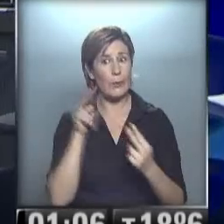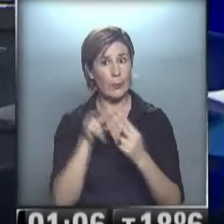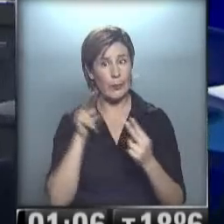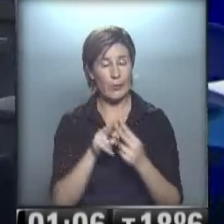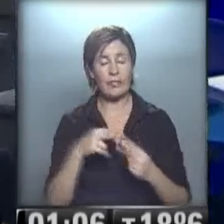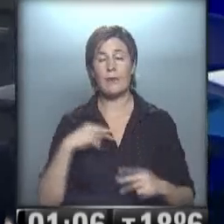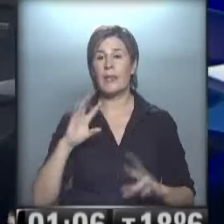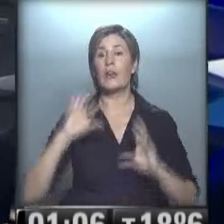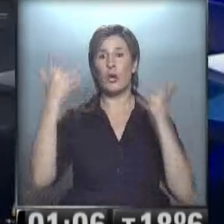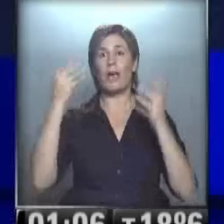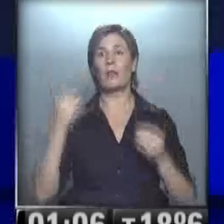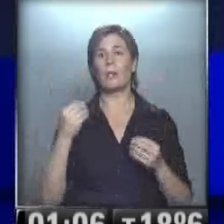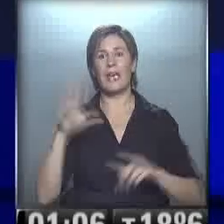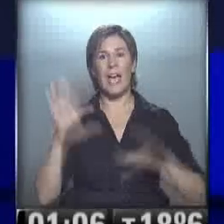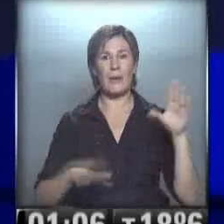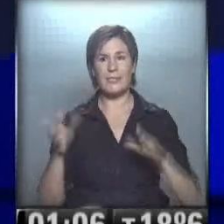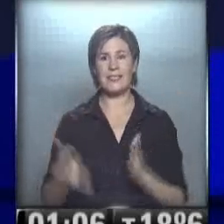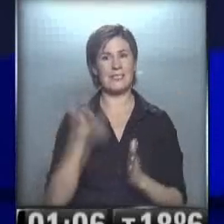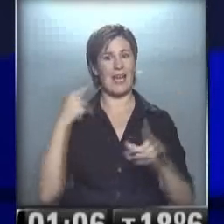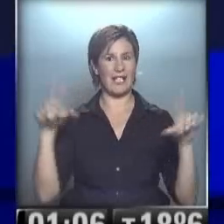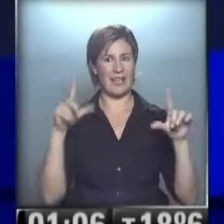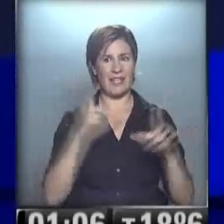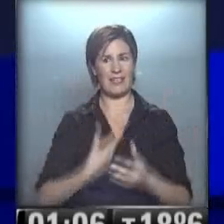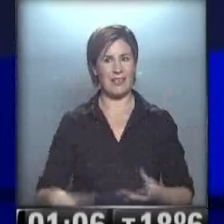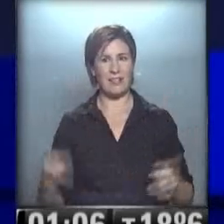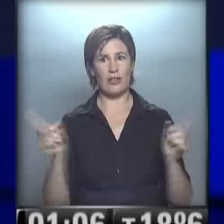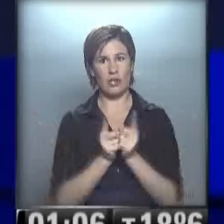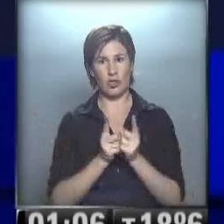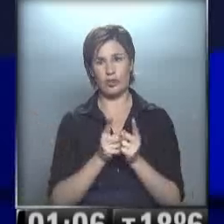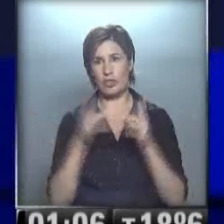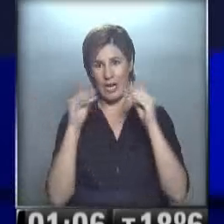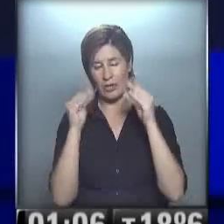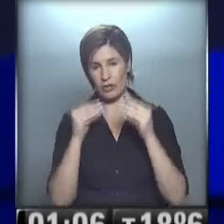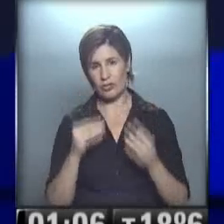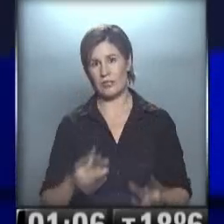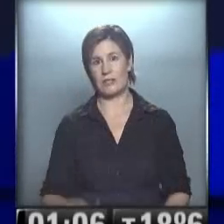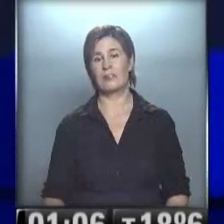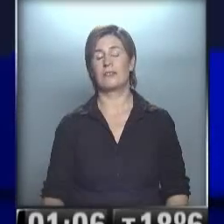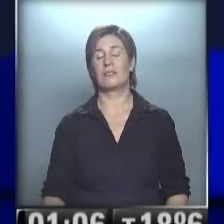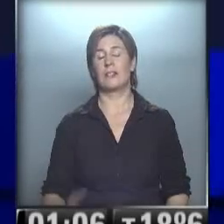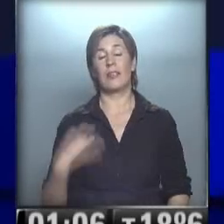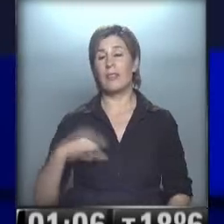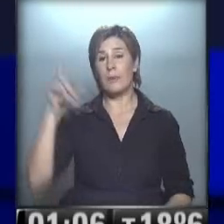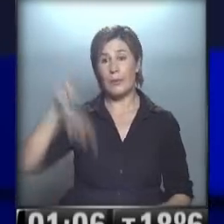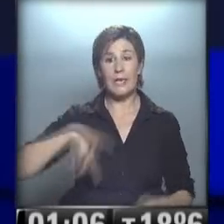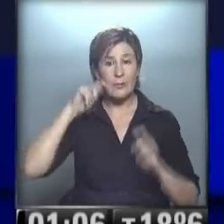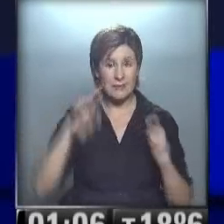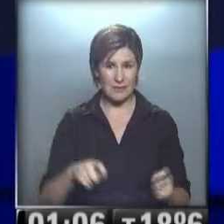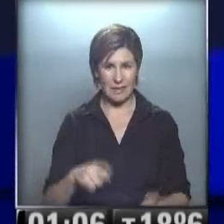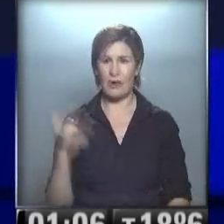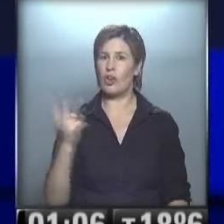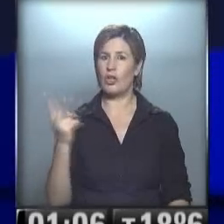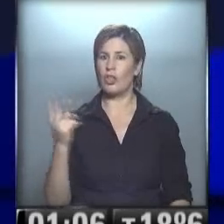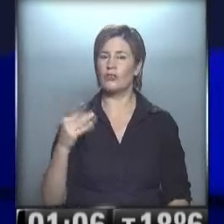había festivales no nos ponían. Sí. Así que, y que nos saludemos. Tienen que venir. Así que Adrián y Vivi,